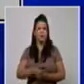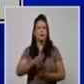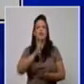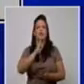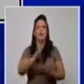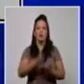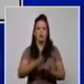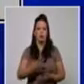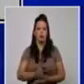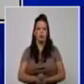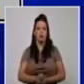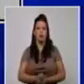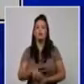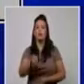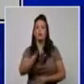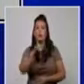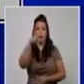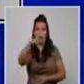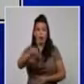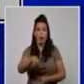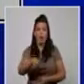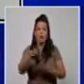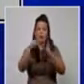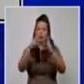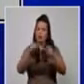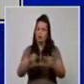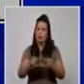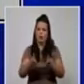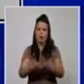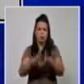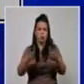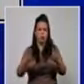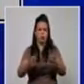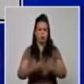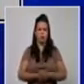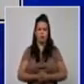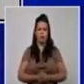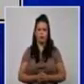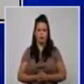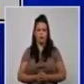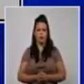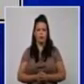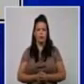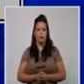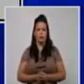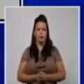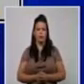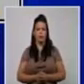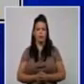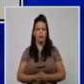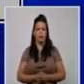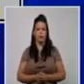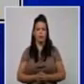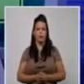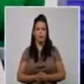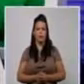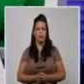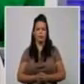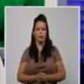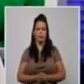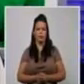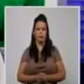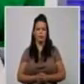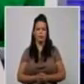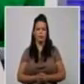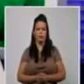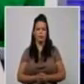con letalidades muy altas. Estamos hablando de personas fallecidas, de cifras de personas fallecidas muy elevadas en estos casos.